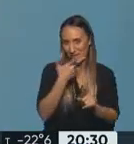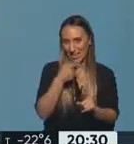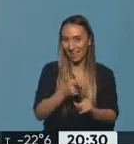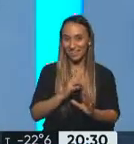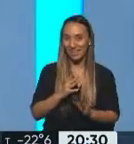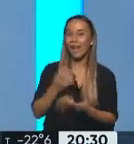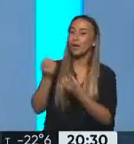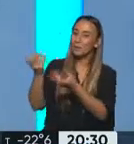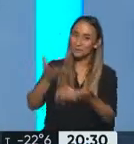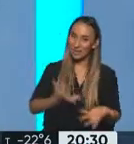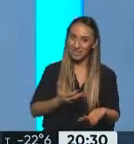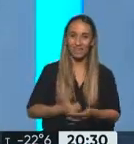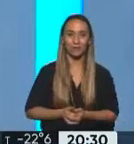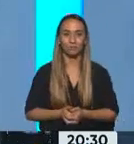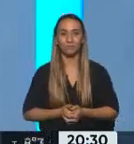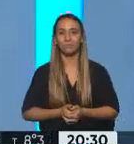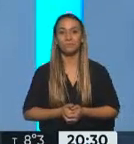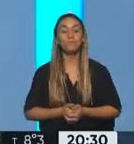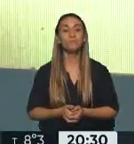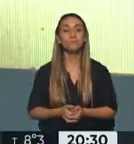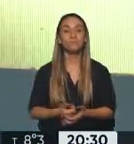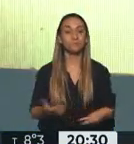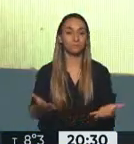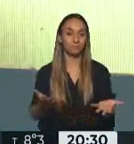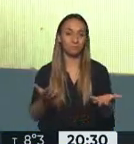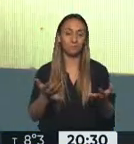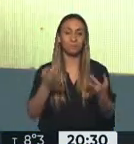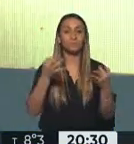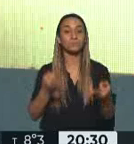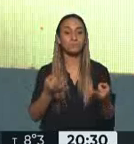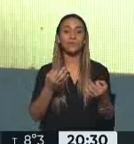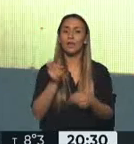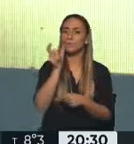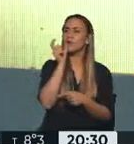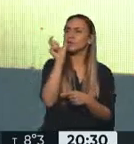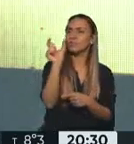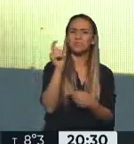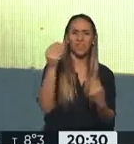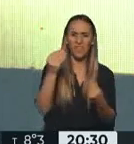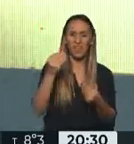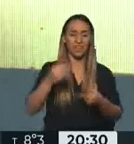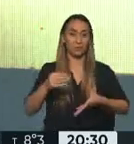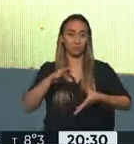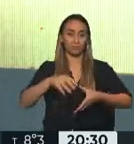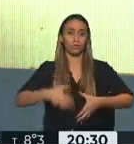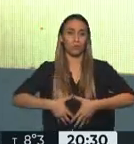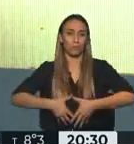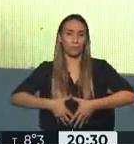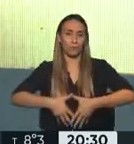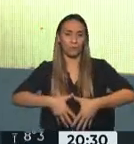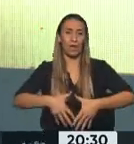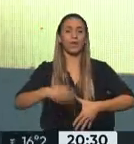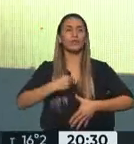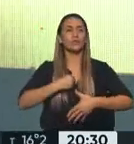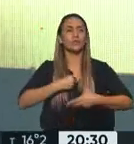bienvenida. Muchísimas gracias. Antes que nada, ¿cómo se llega al concepto de gestación solidaria? Porque es una práctica todavía